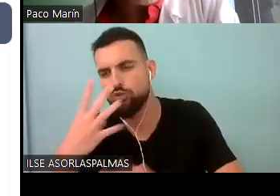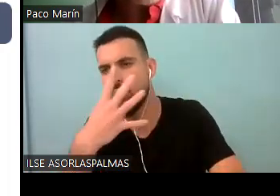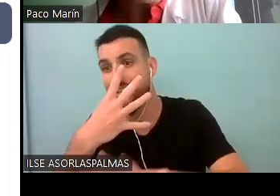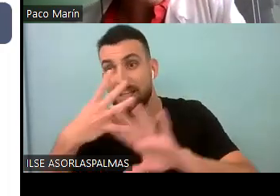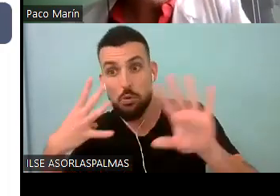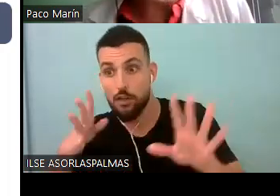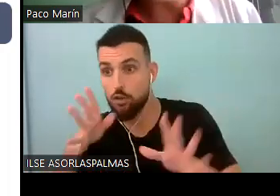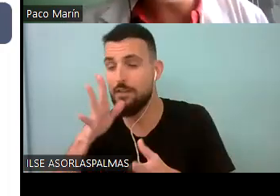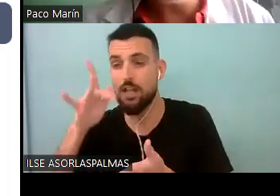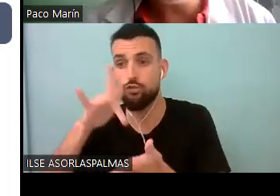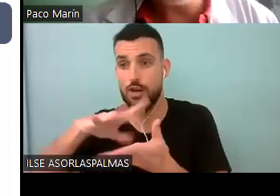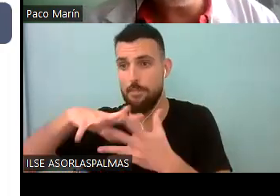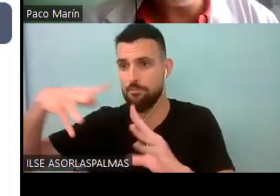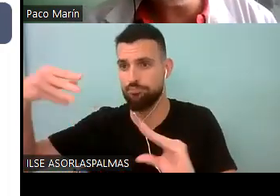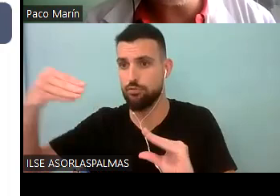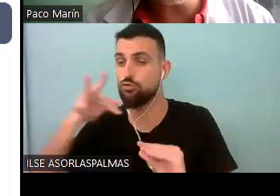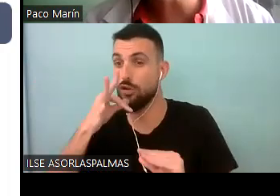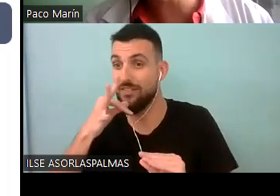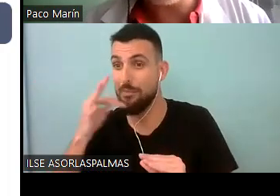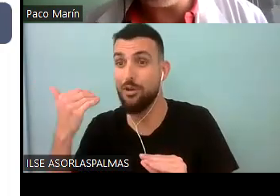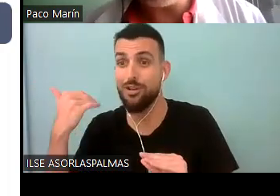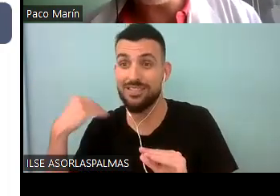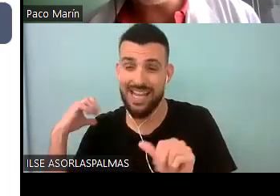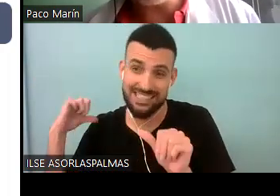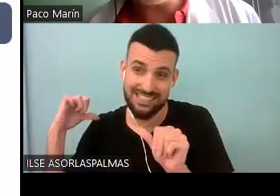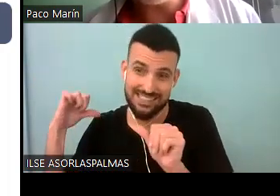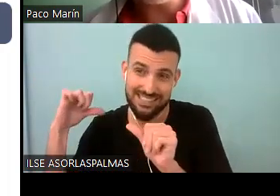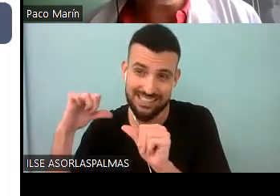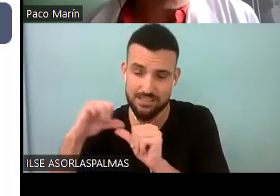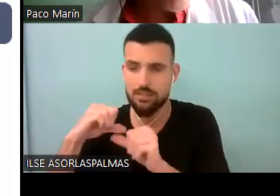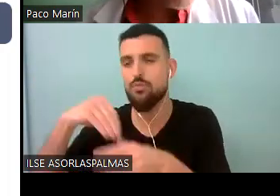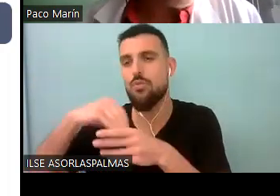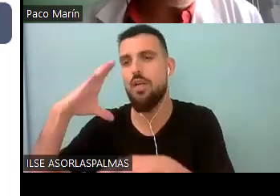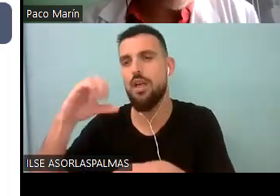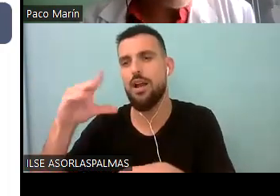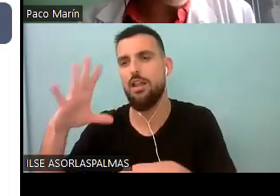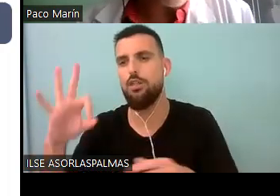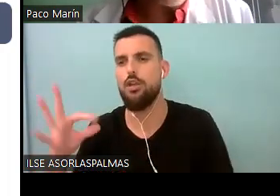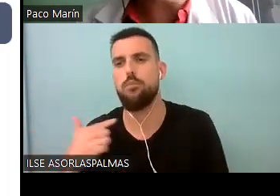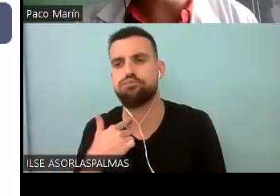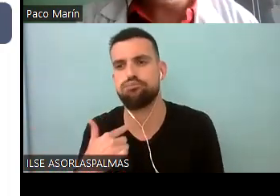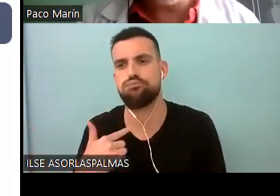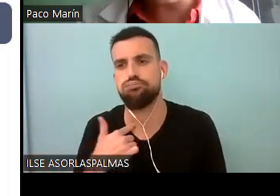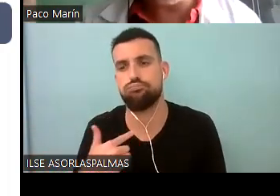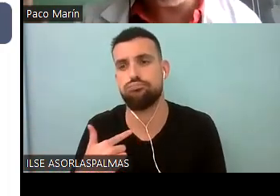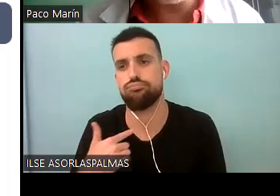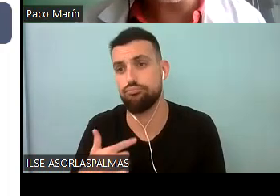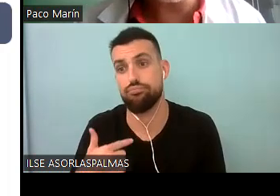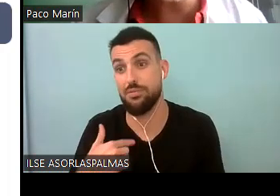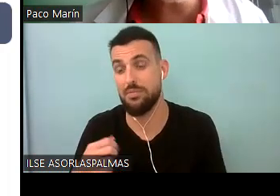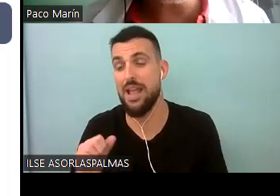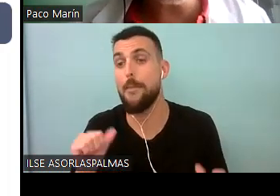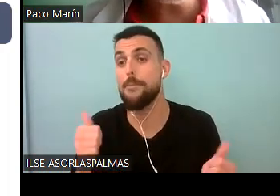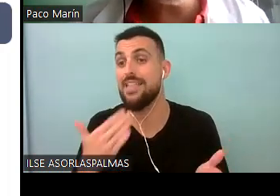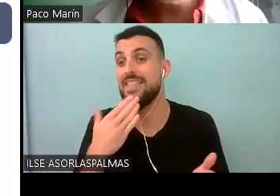todavía la menopausia, pero claro, lleva 17, 18 años perdiendo densidad mineral ósea, sobre todo 7, 8 años a partir de los 40, que es cuando se pierde de